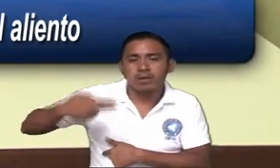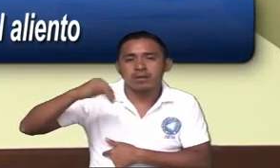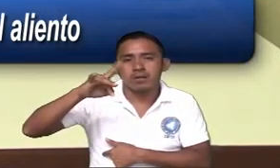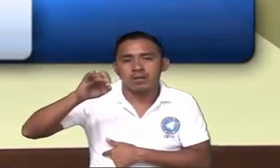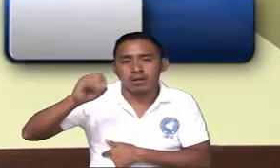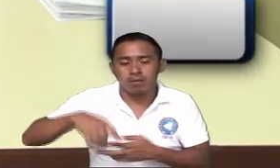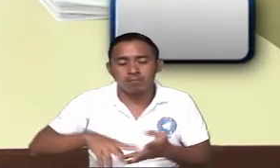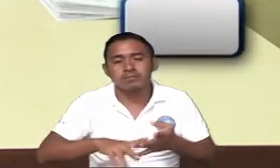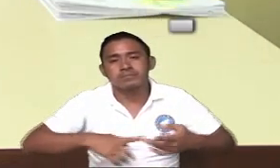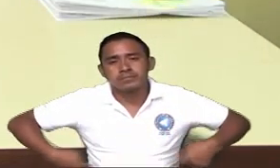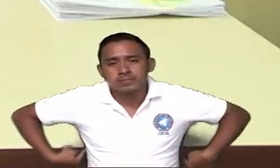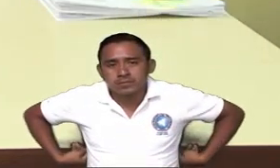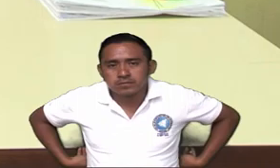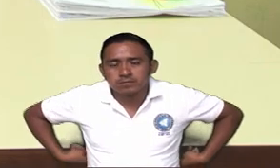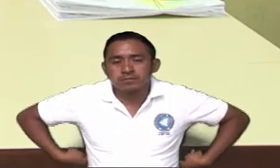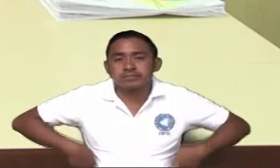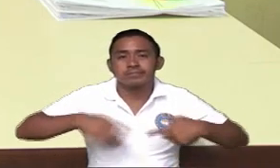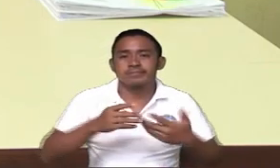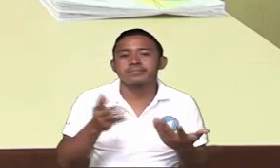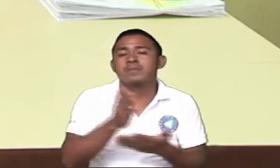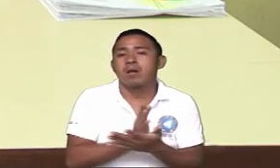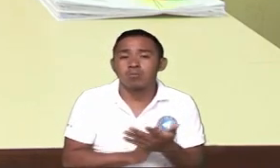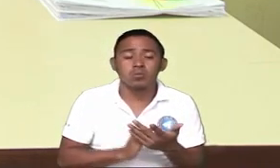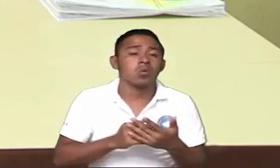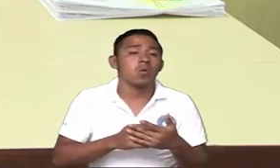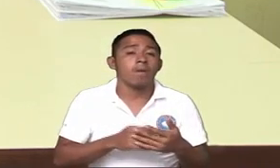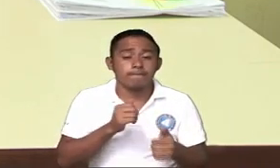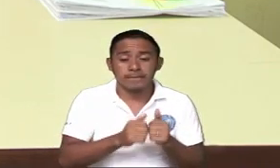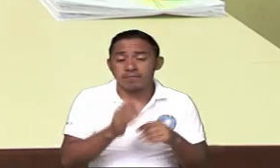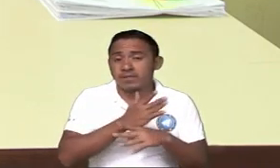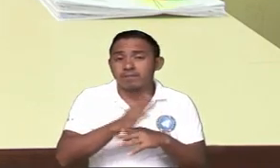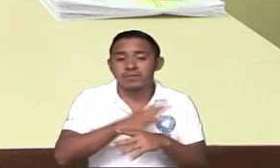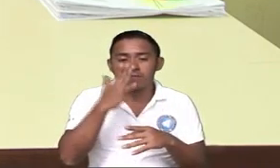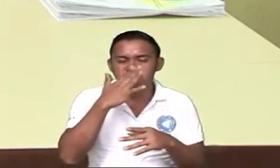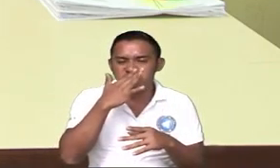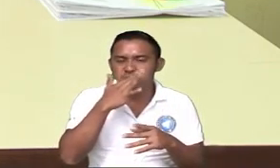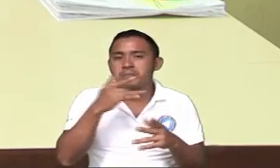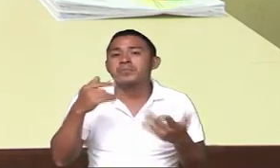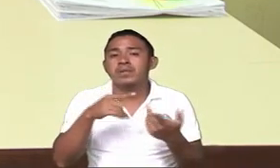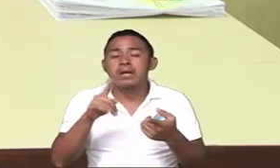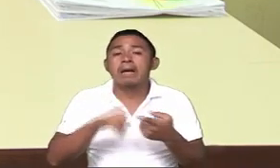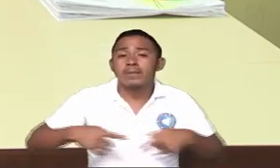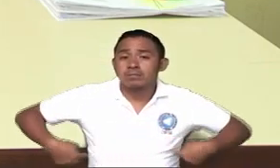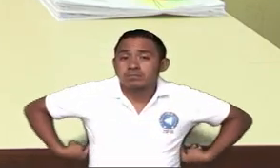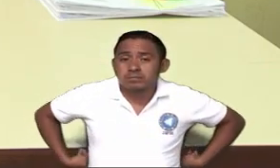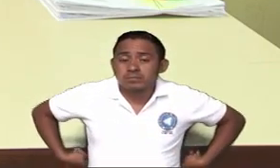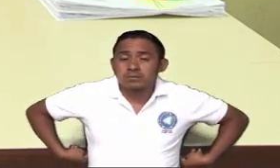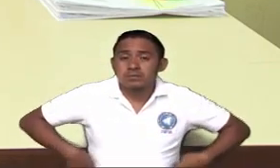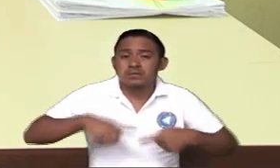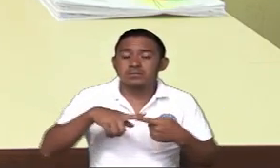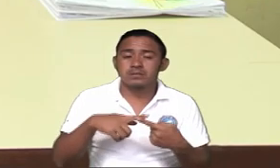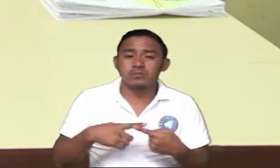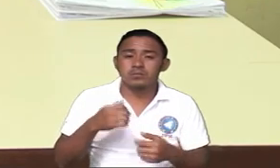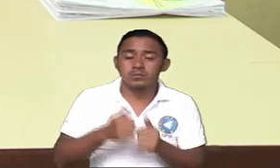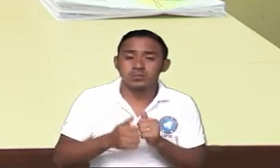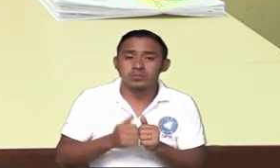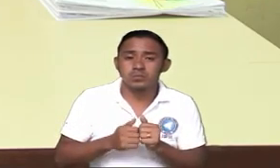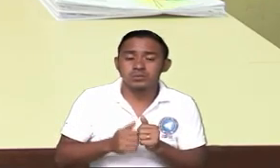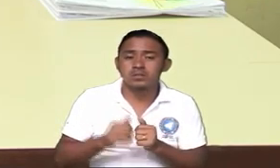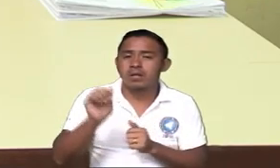cada uno tiene un olor característico. Por ejemplo, si un paciente con enfermedad renal crónica, producto de la eliminación